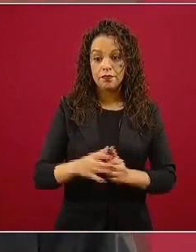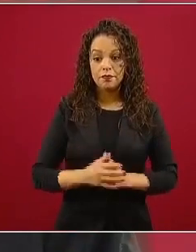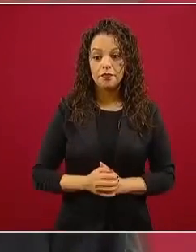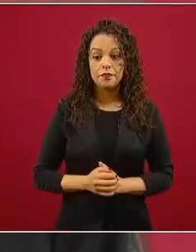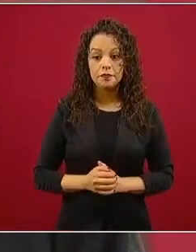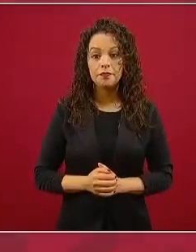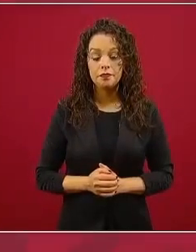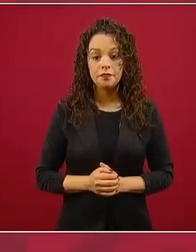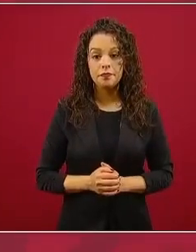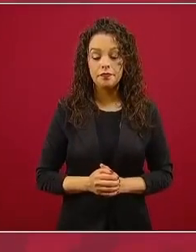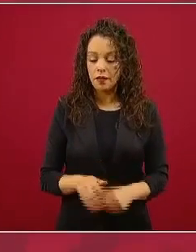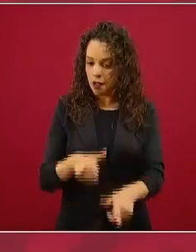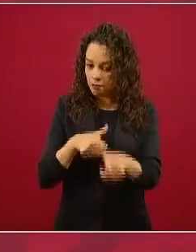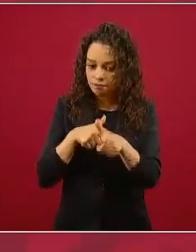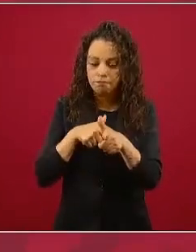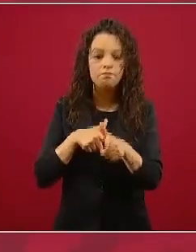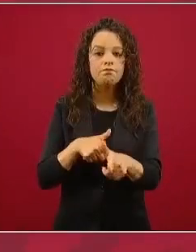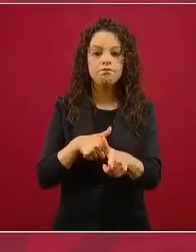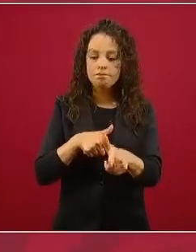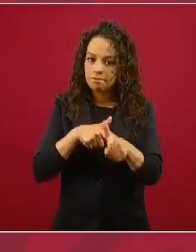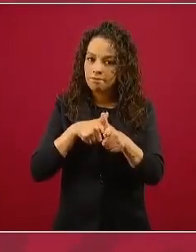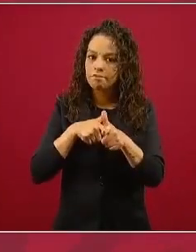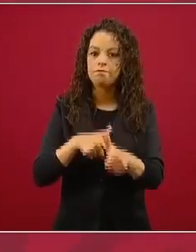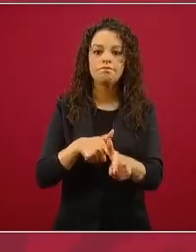Y vamos a seguir